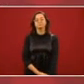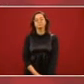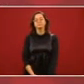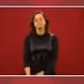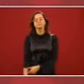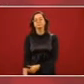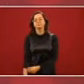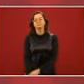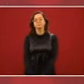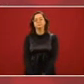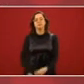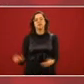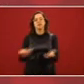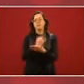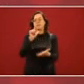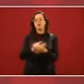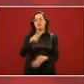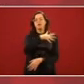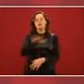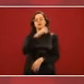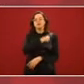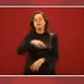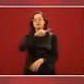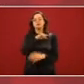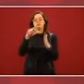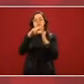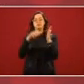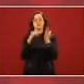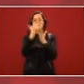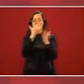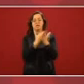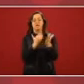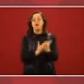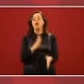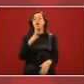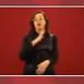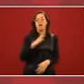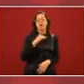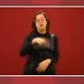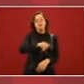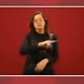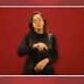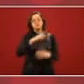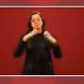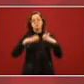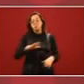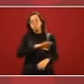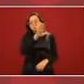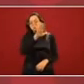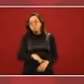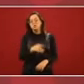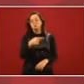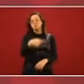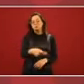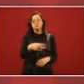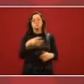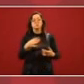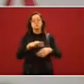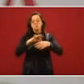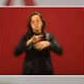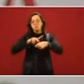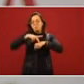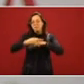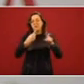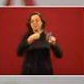reglamento específico para la disposición de cadáveres, tejidos y productos biológicos